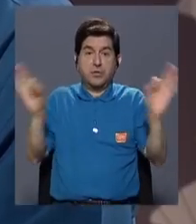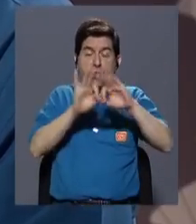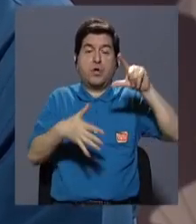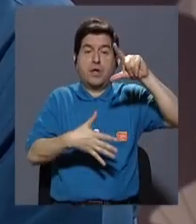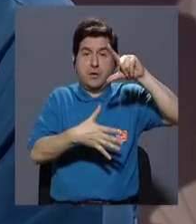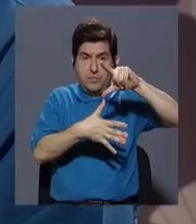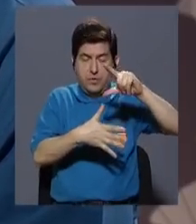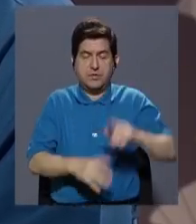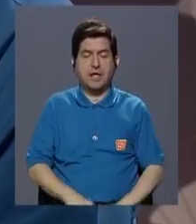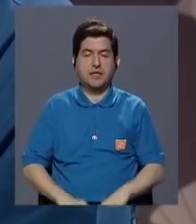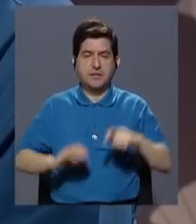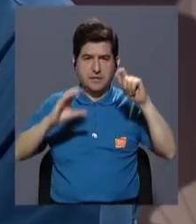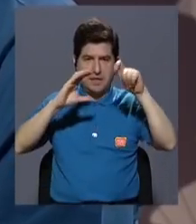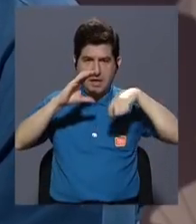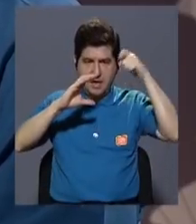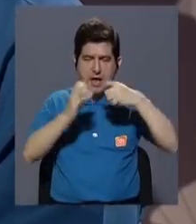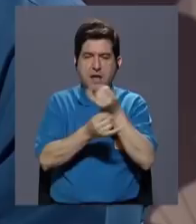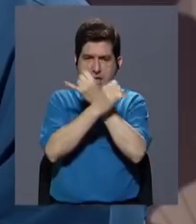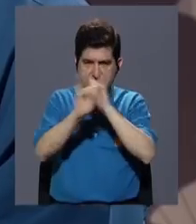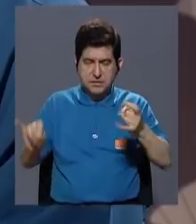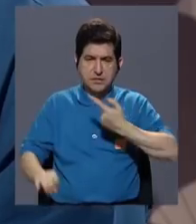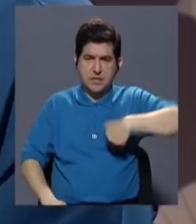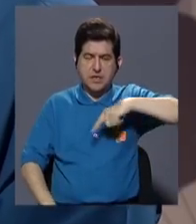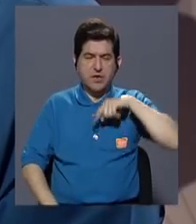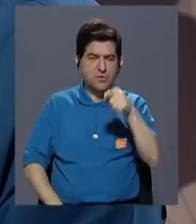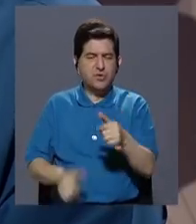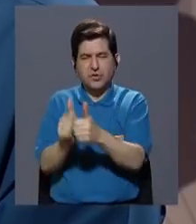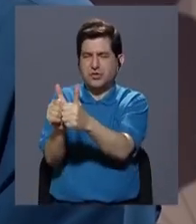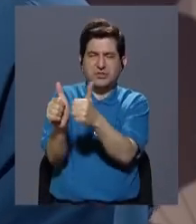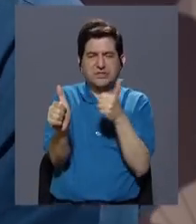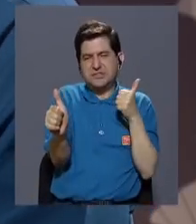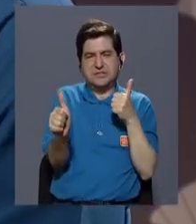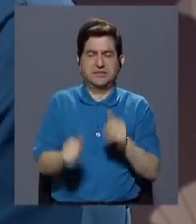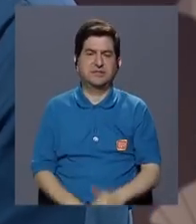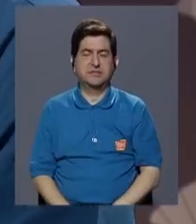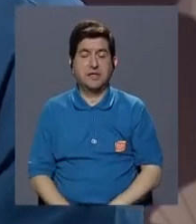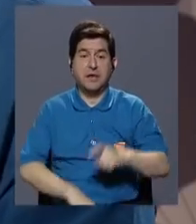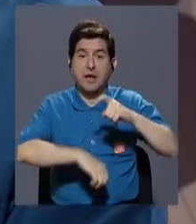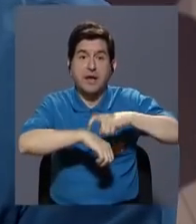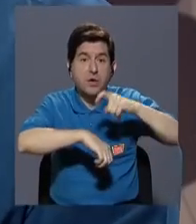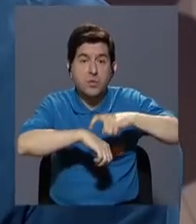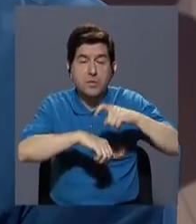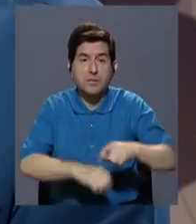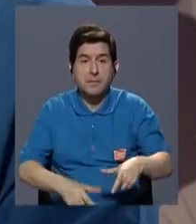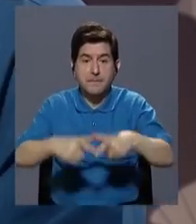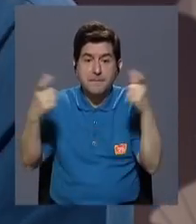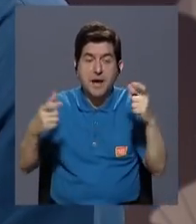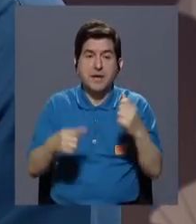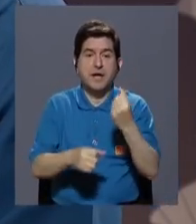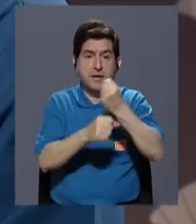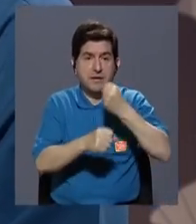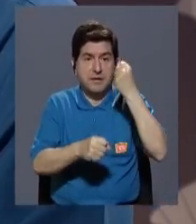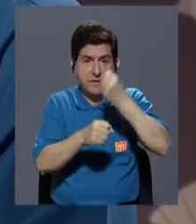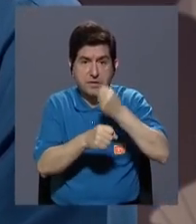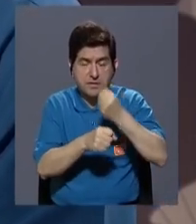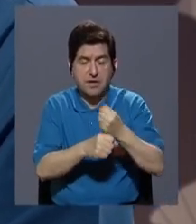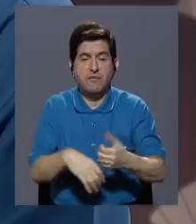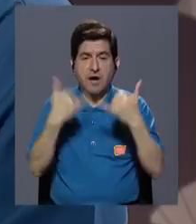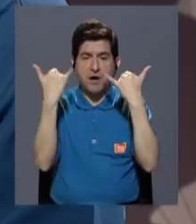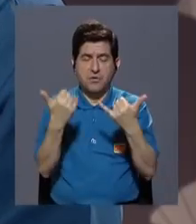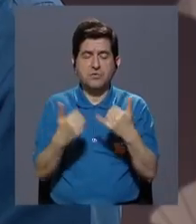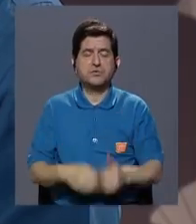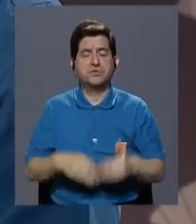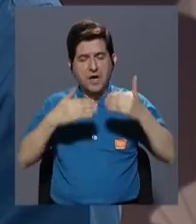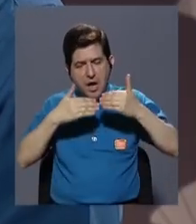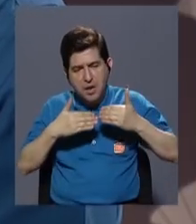porque es donde nos quedamos votados porque llegan un momento en el que la mayoría de las producciones ya han pasado un largo camino y es